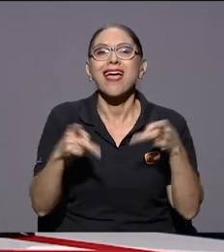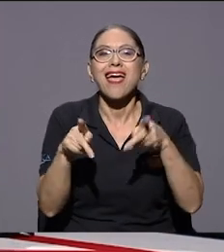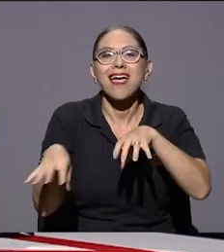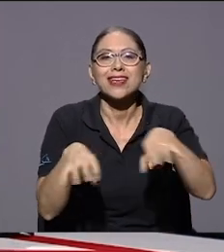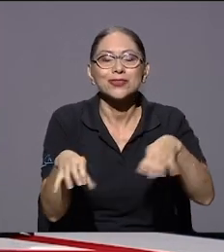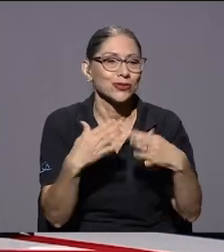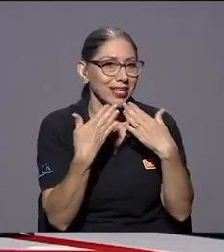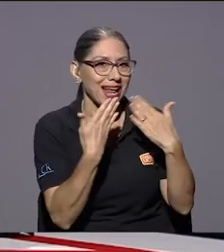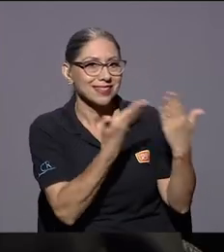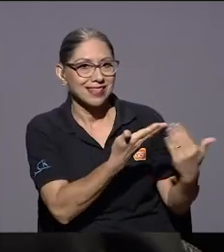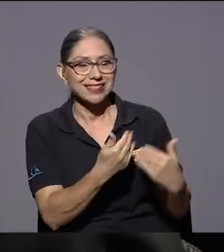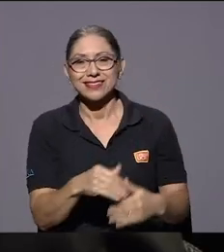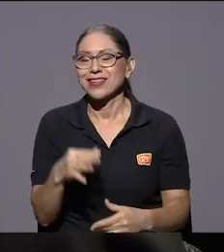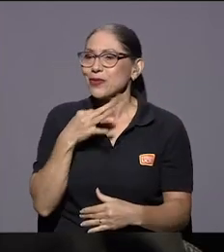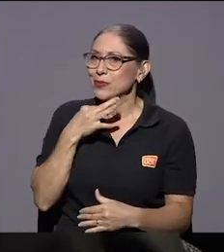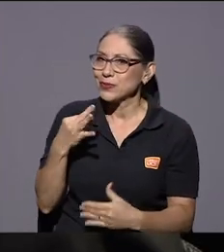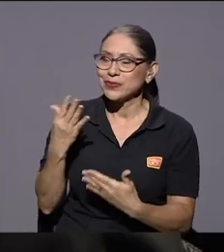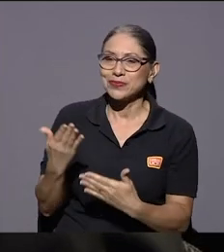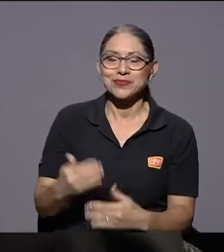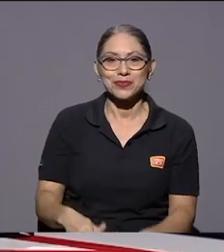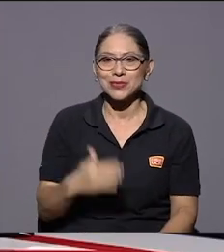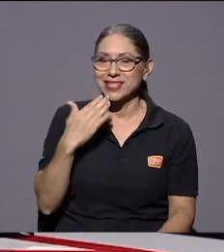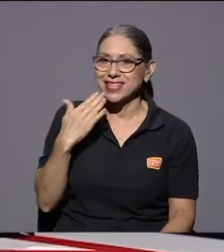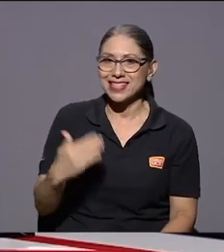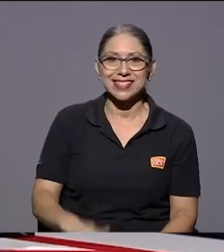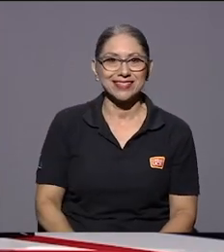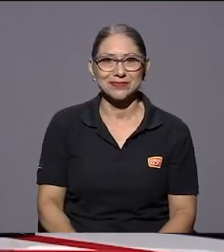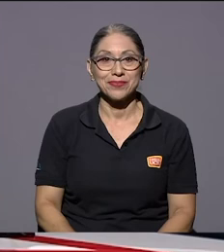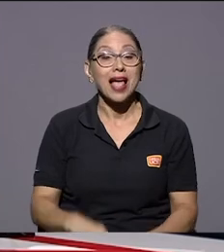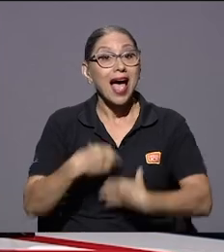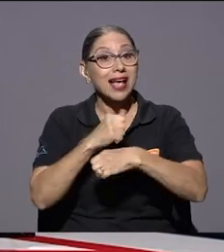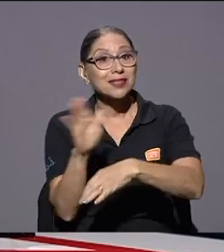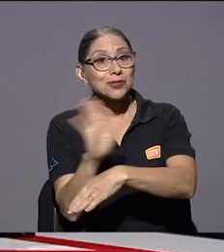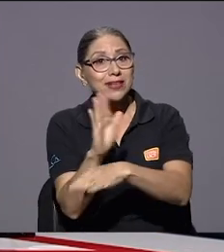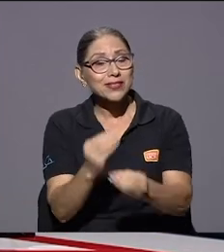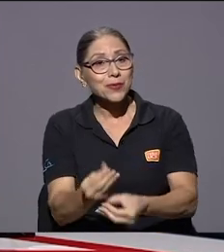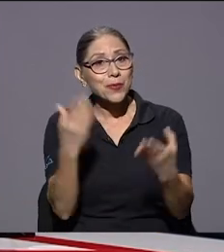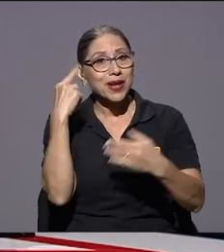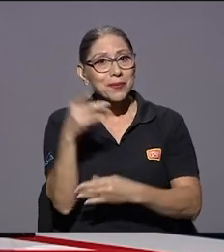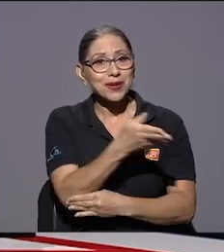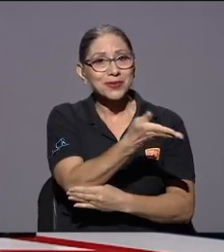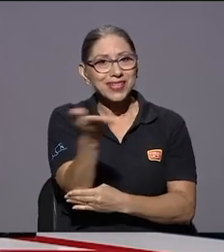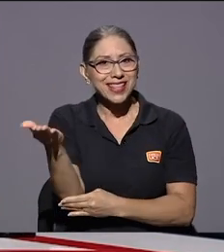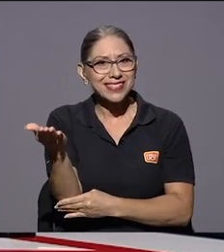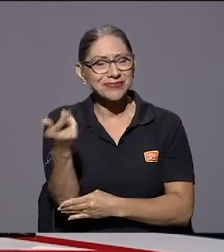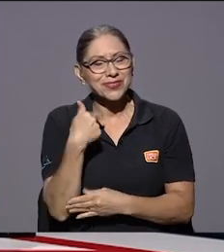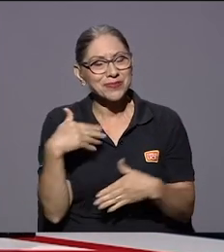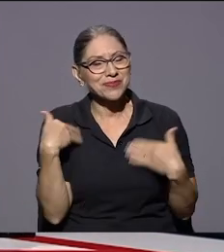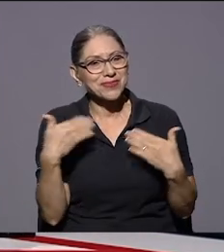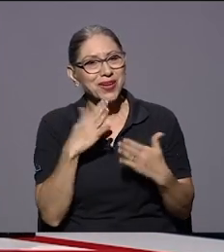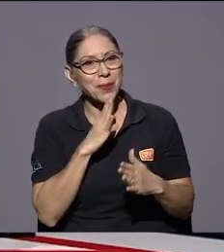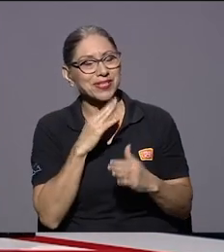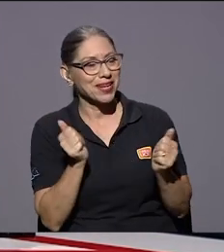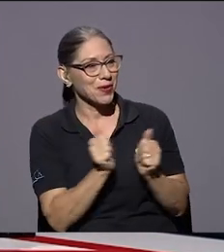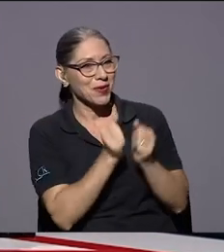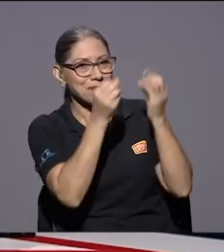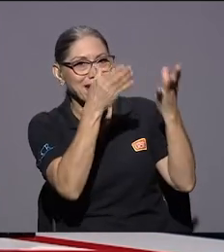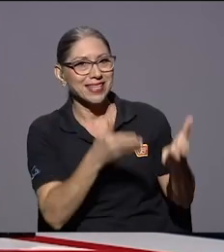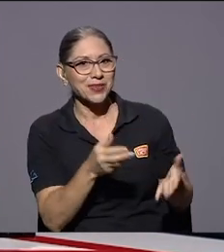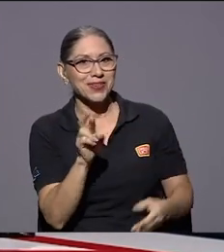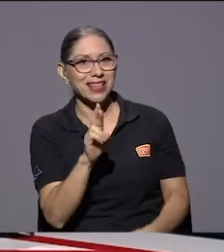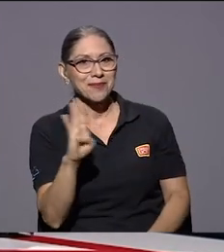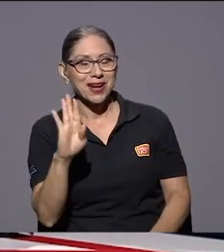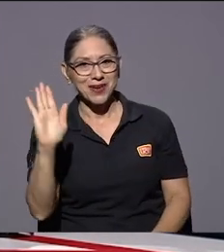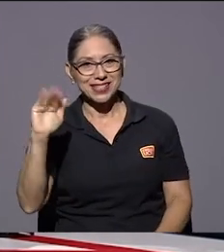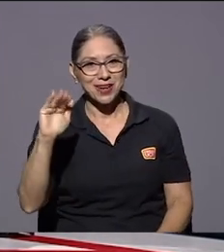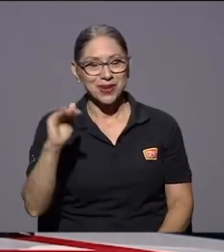don Randall, un placer. Encantado, bueno, muchas gracias. Hacemos televisión pública para ustedes y tuve el gusto de conversar con el maestro, don